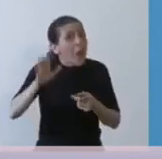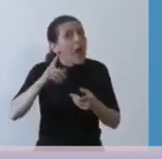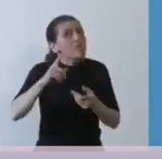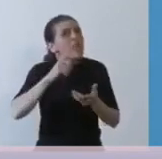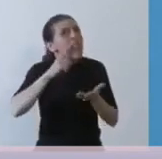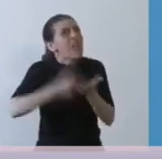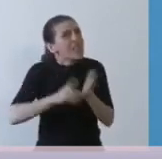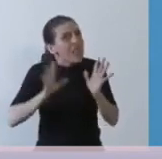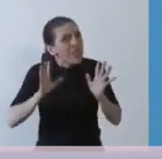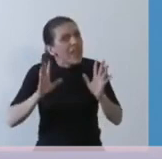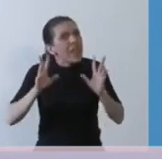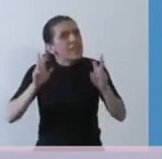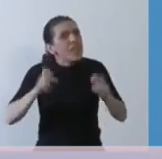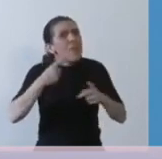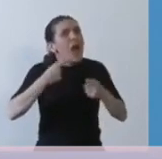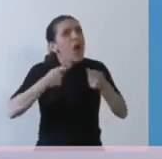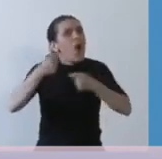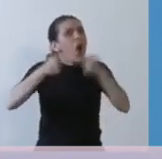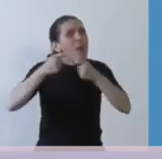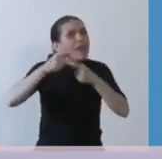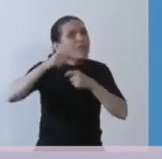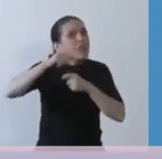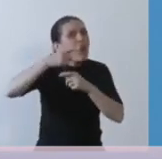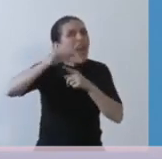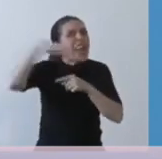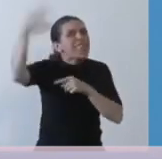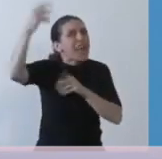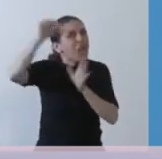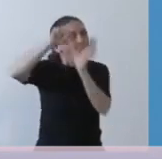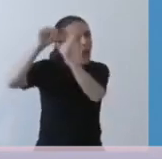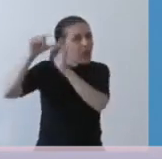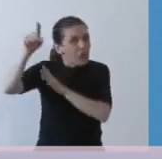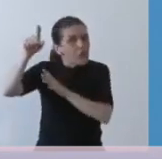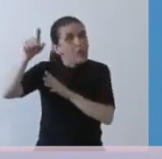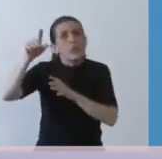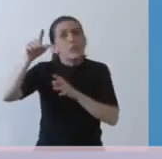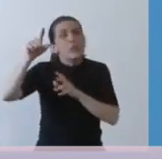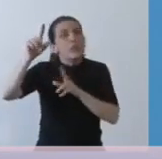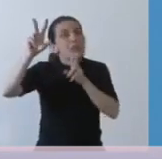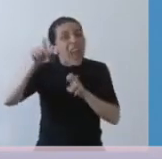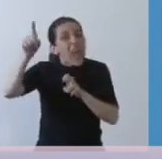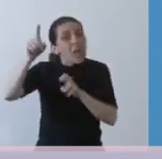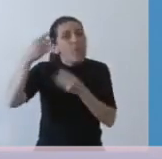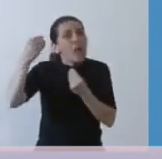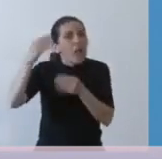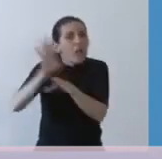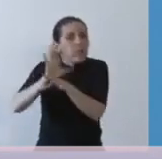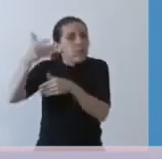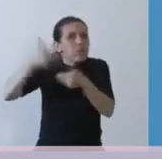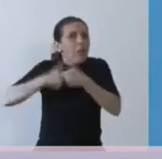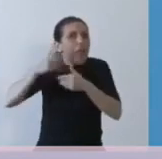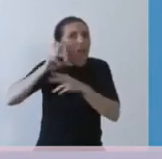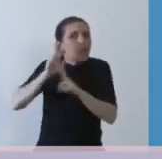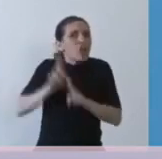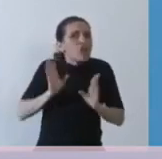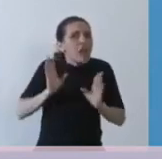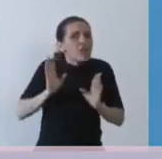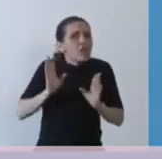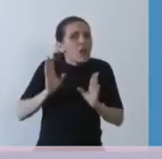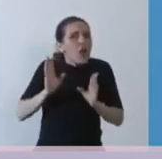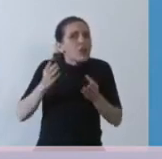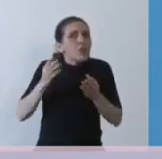medidas vinculadas al comercio exterior que tienen que ver fundamentalmente con el requerimiento de autorización previa para la